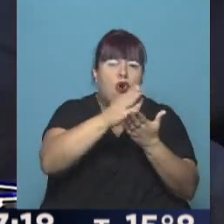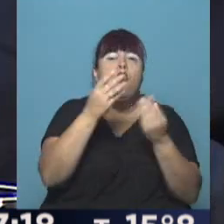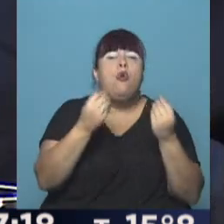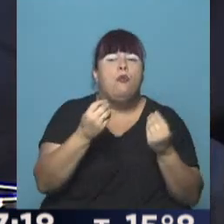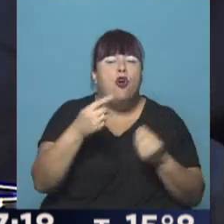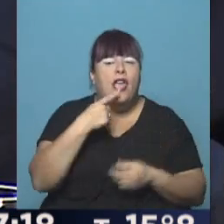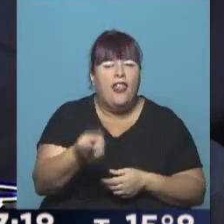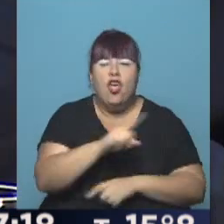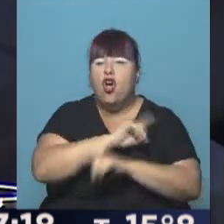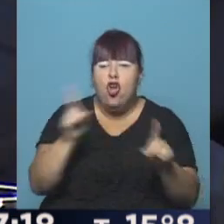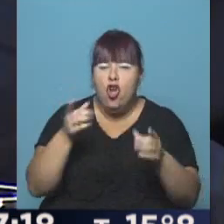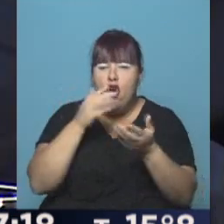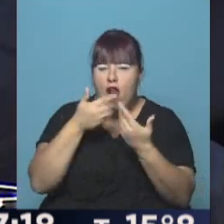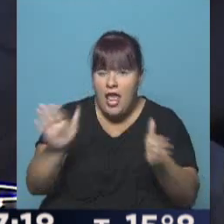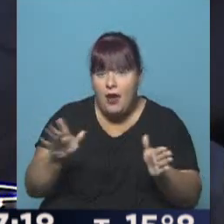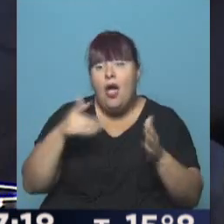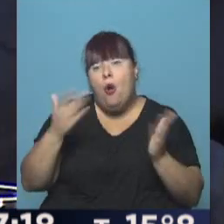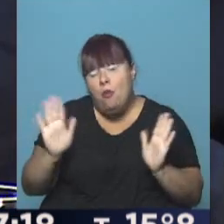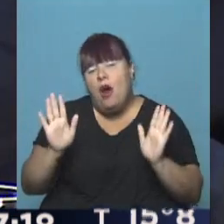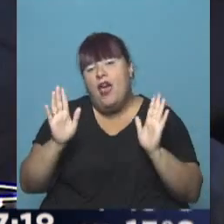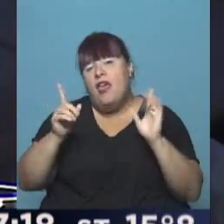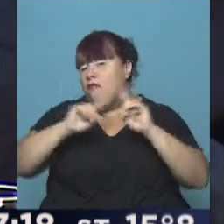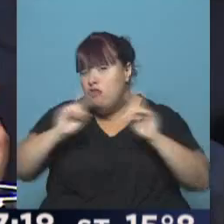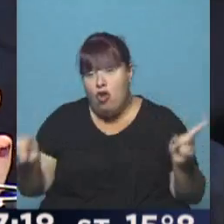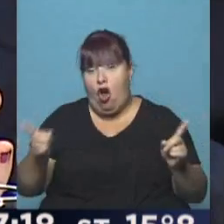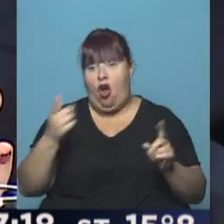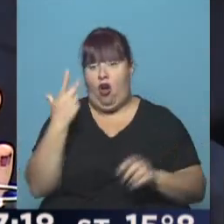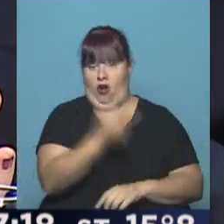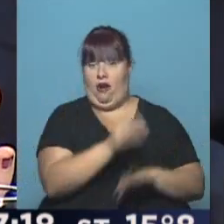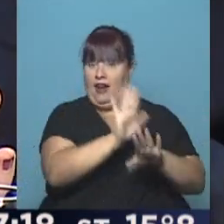por qué había dicho eso, podía haber decidido no dar esa libertad.